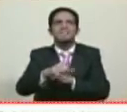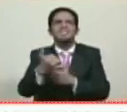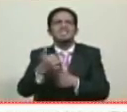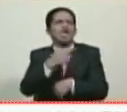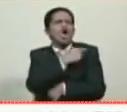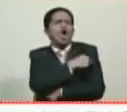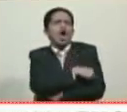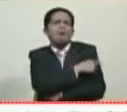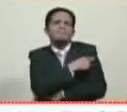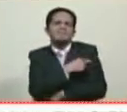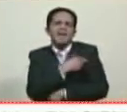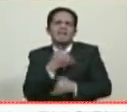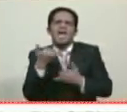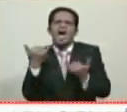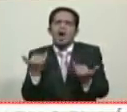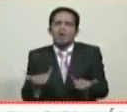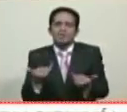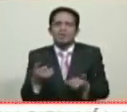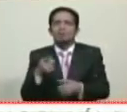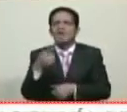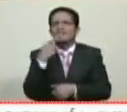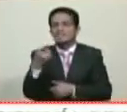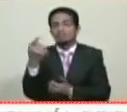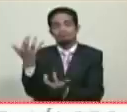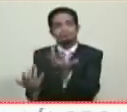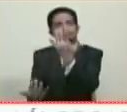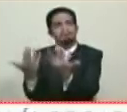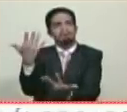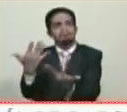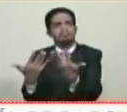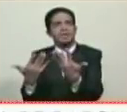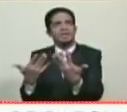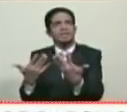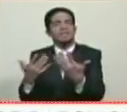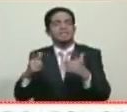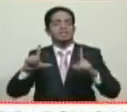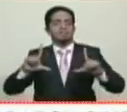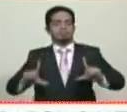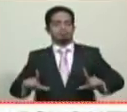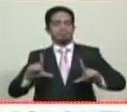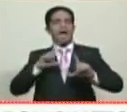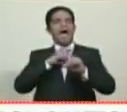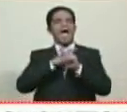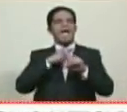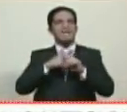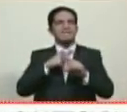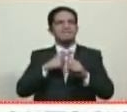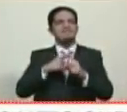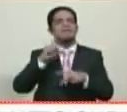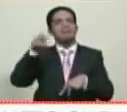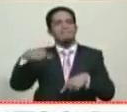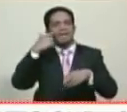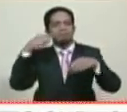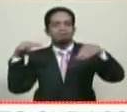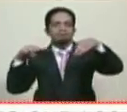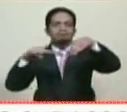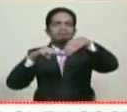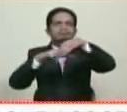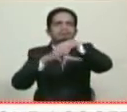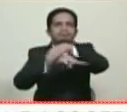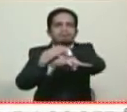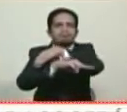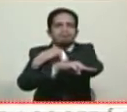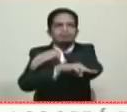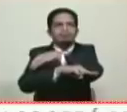del país se ven afectados. Usted dijo que se quemaron equipos de rayos X, también de tomografías, que son elementales básicos en